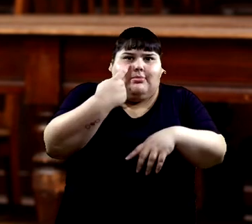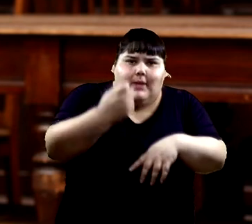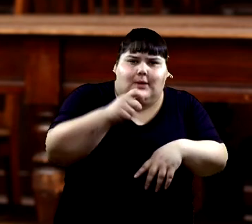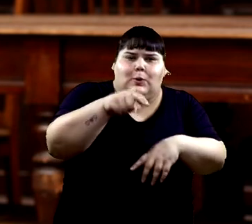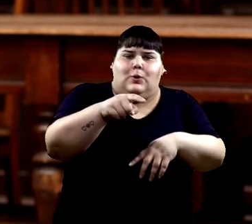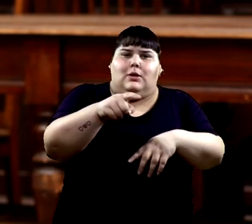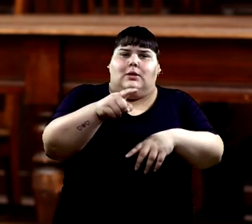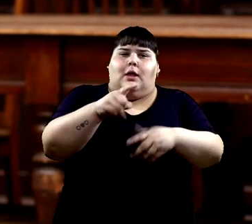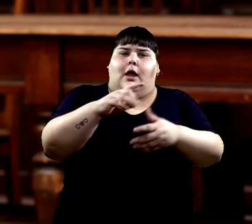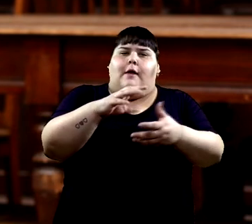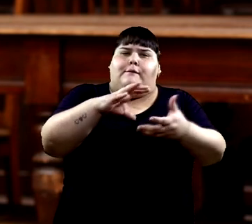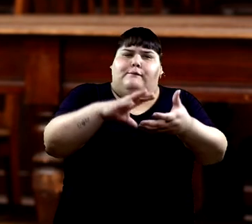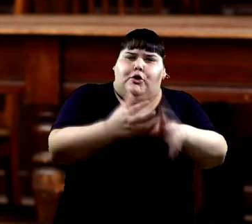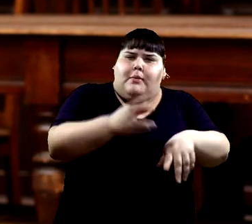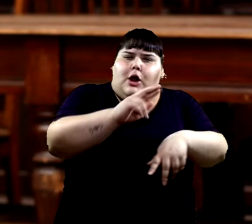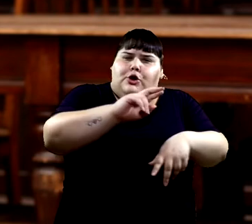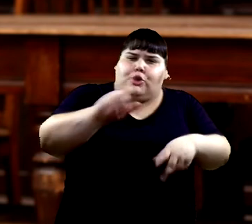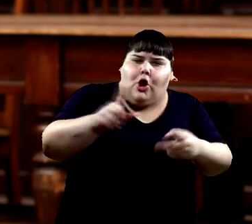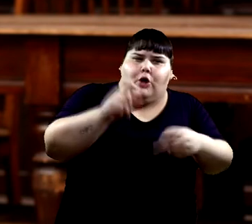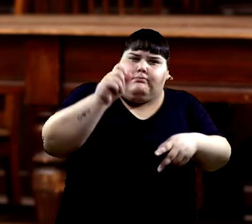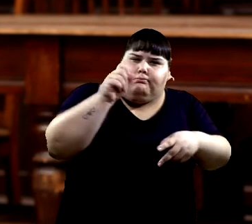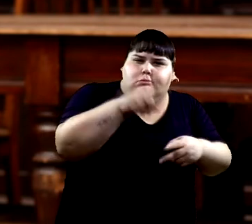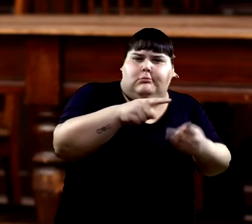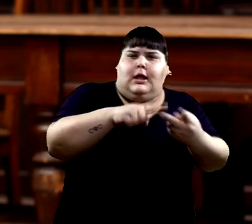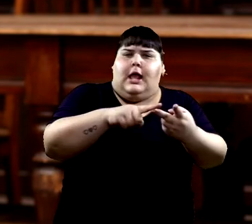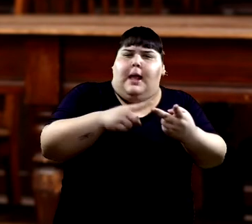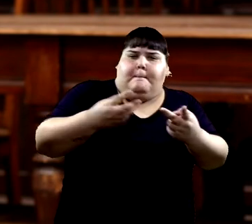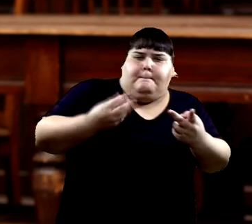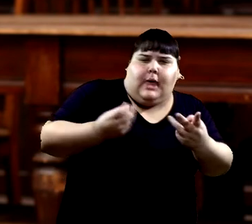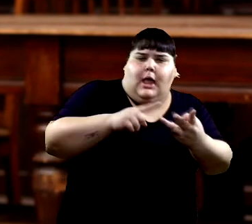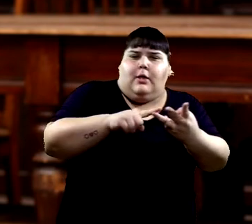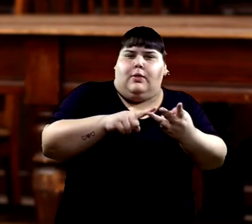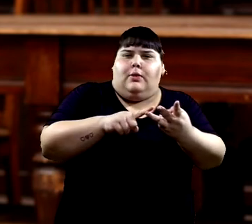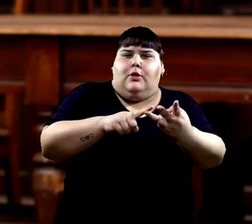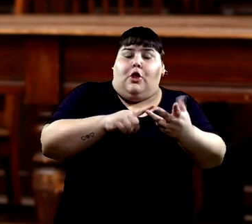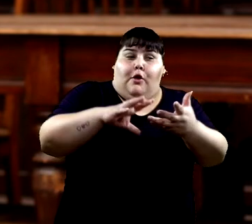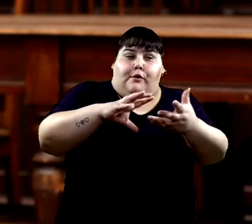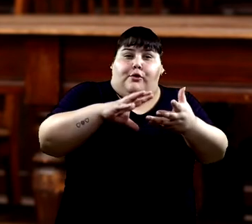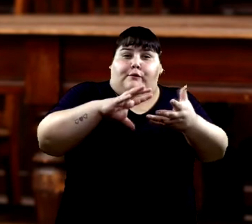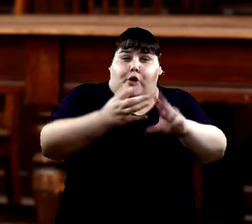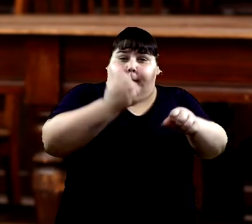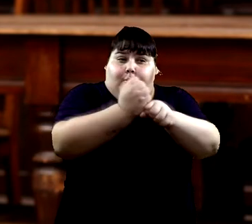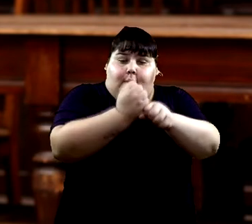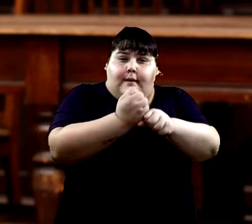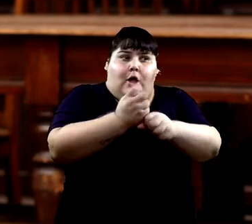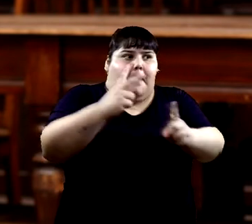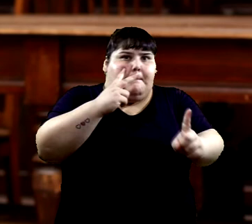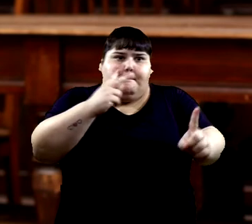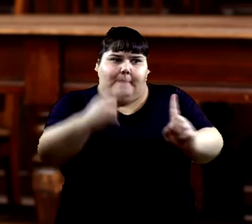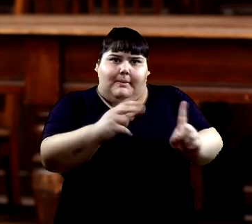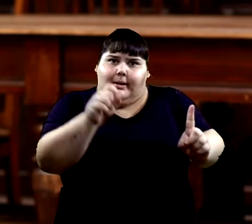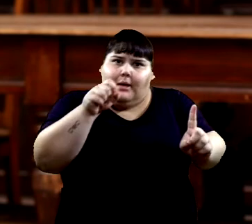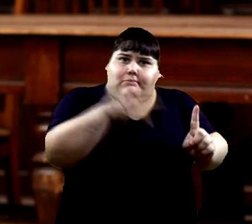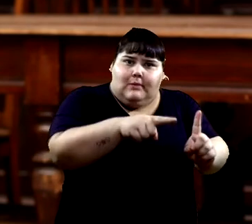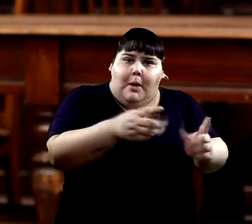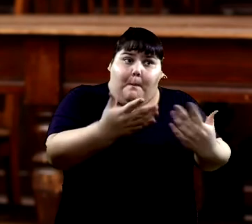es su impronta, cuáles son sus miedos, desde qué lugar está trabajando, cuál es su lugar de enunciación, te diría.